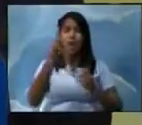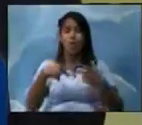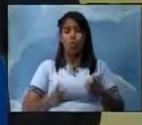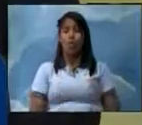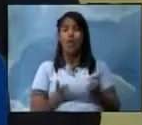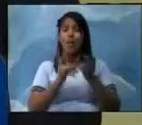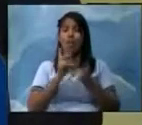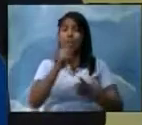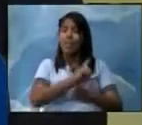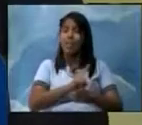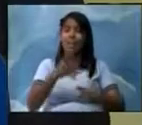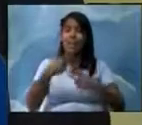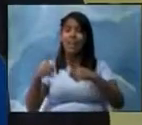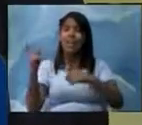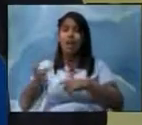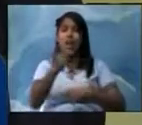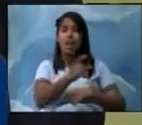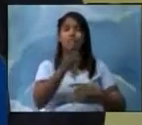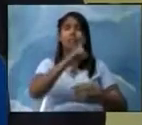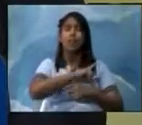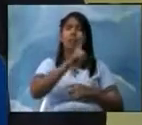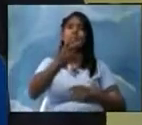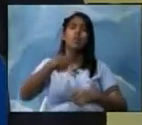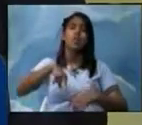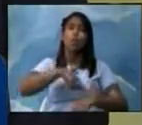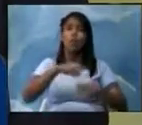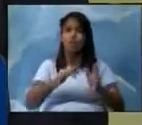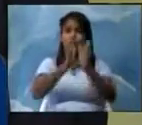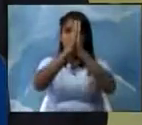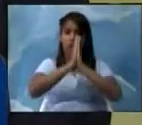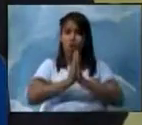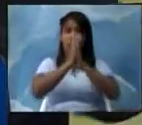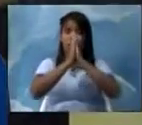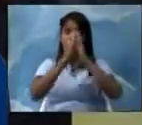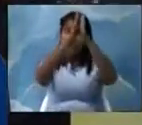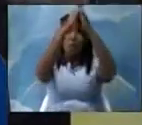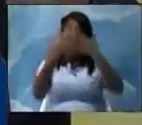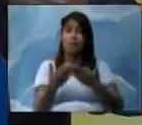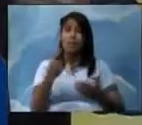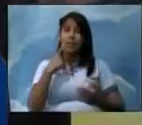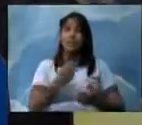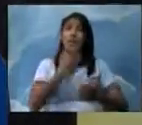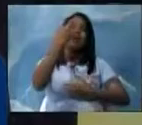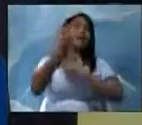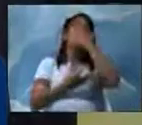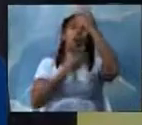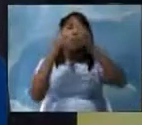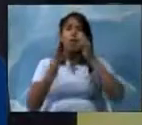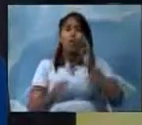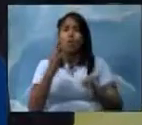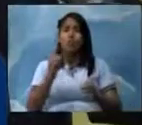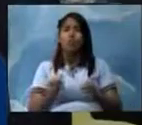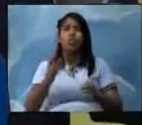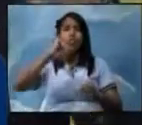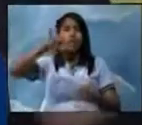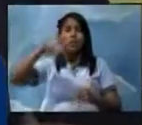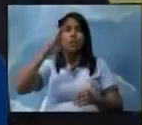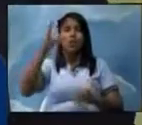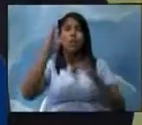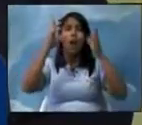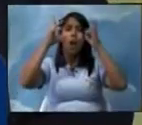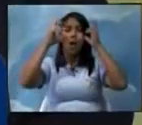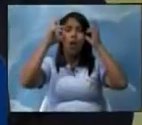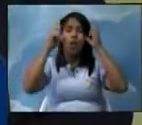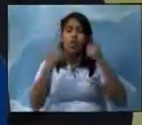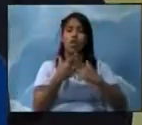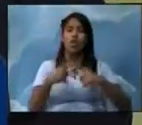la vida de los impíos a través de nuestras oraciones la Biblia dice claman los justos y Jehová Oye